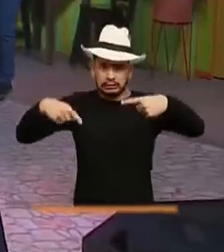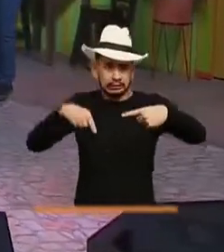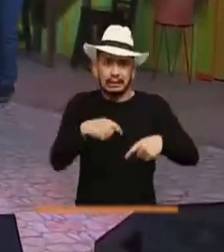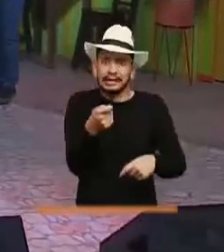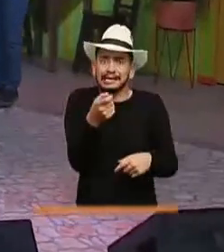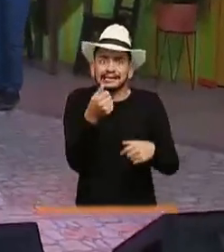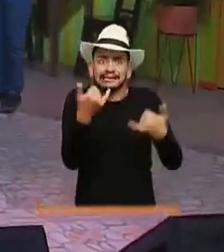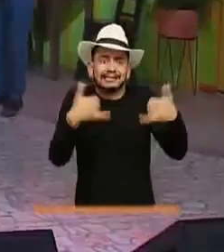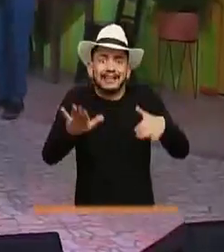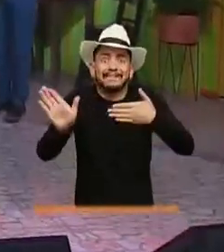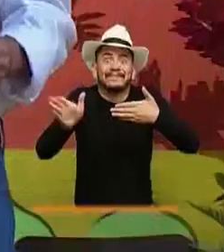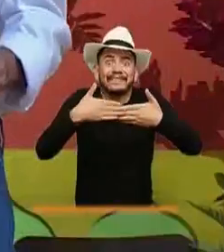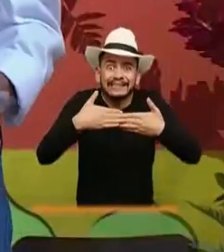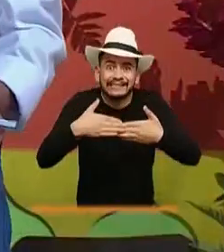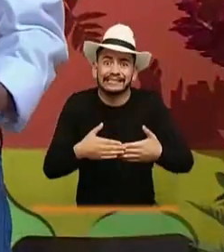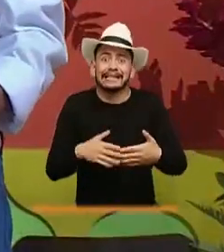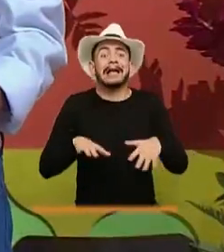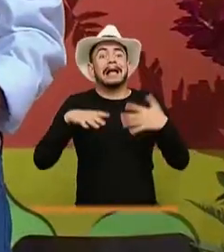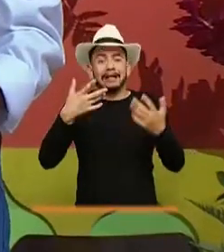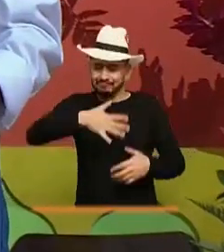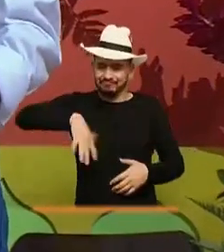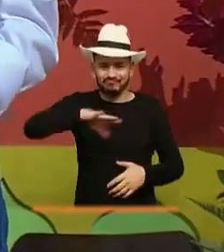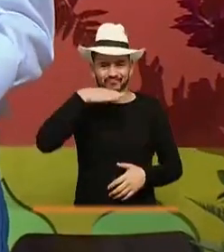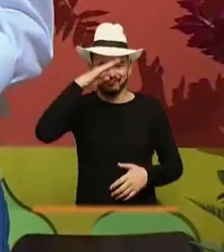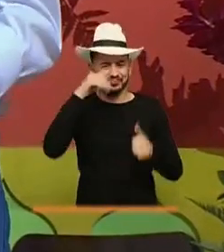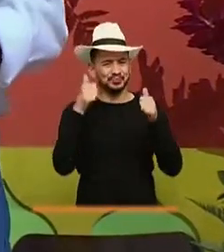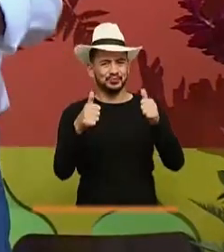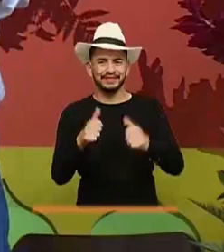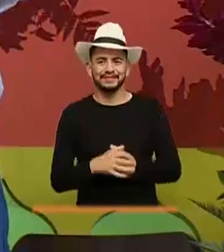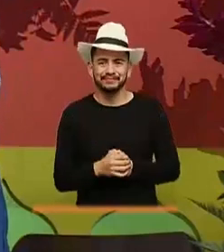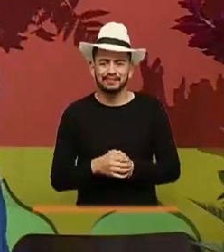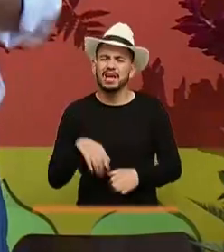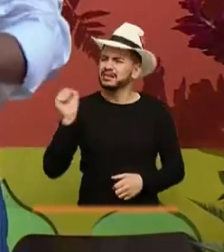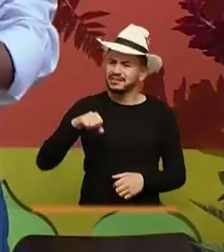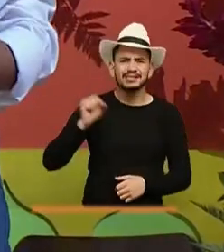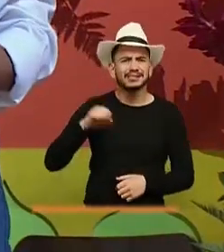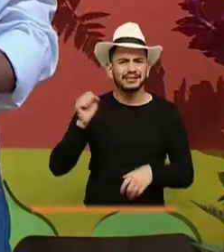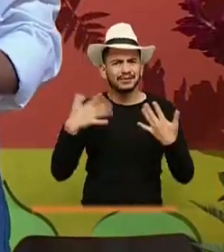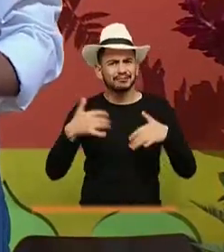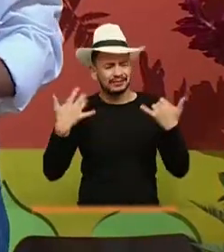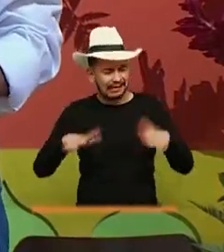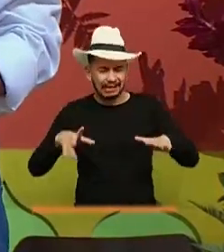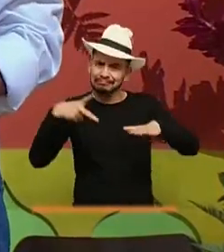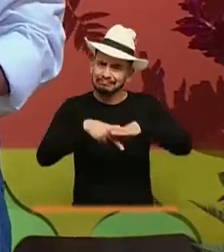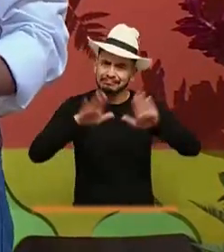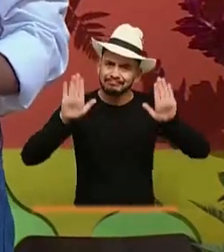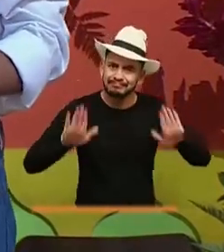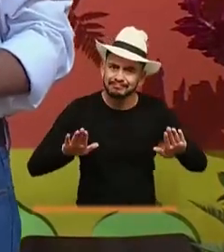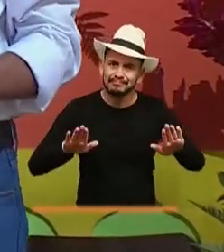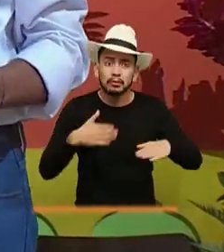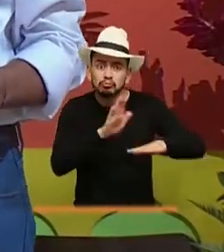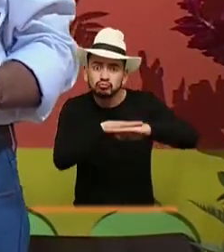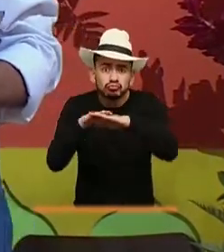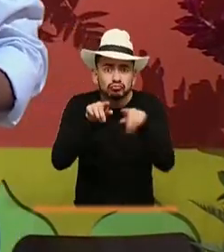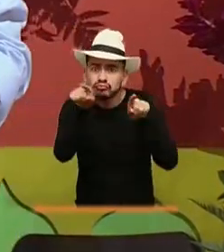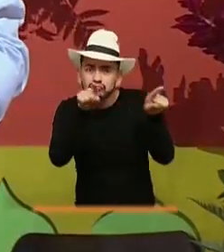de la Trova, Ciudad de Medellín. Vamos a tener rey. Claro que sí, ese es el momento para una pausa, pero los queda, las invitamos a que se queden